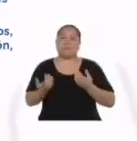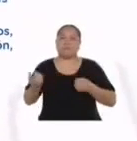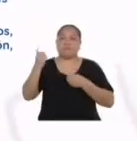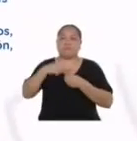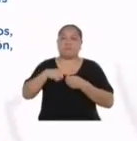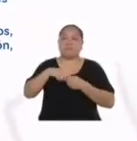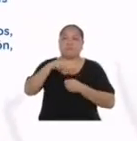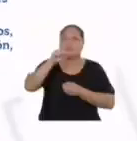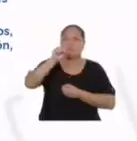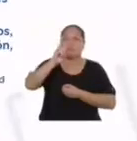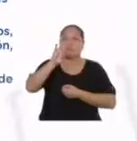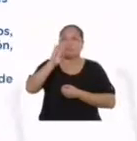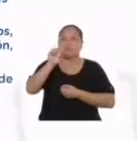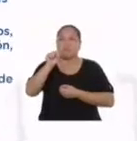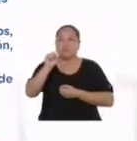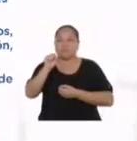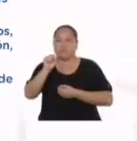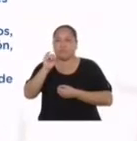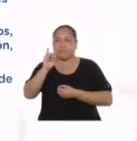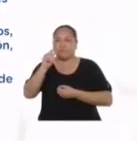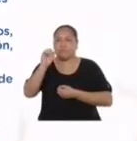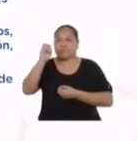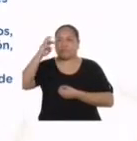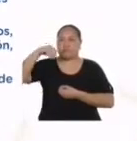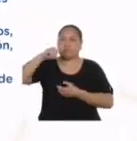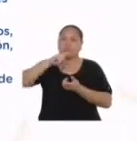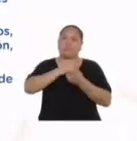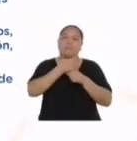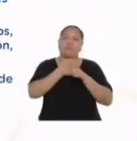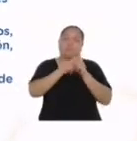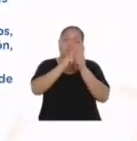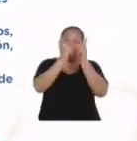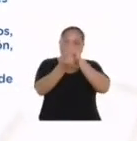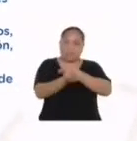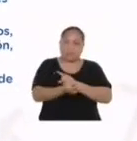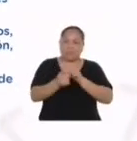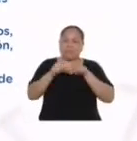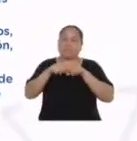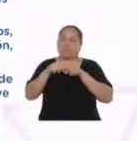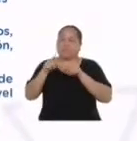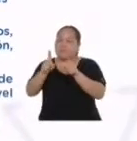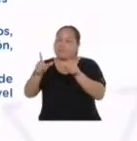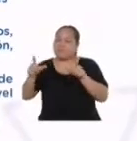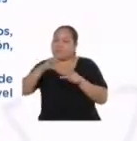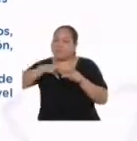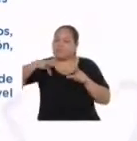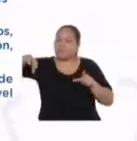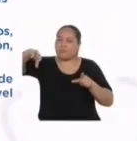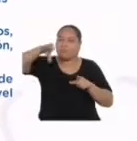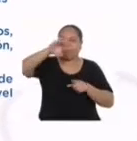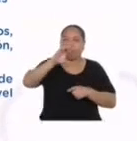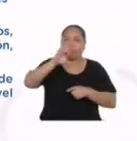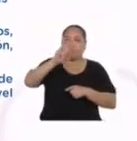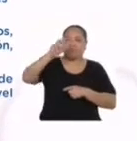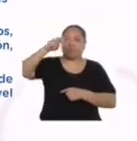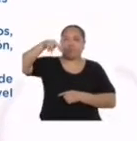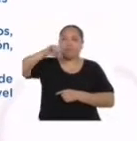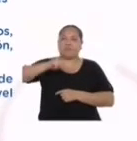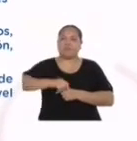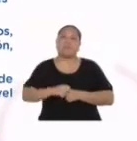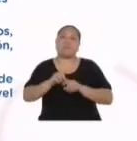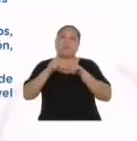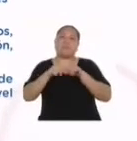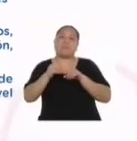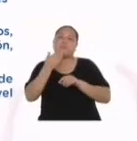los subsistemas variarán de acuerdo al medio en el que se ubique la cuenca y al nivel de intervención del